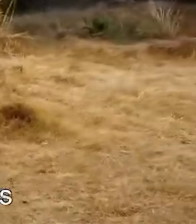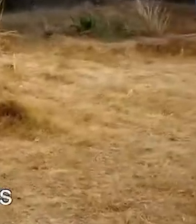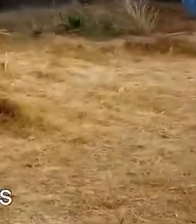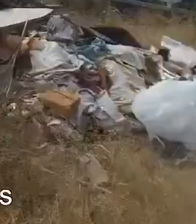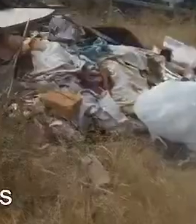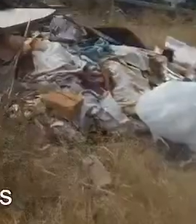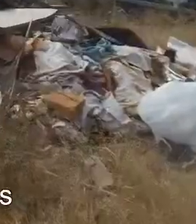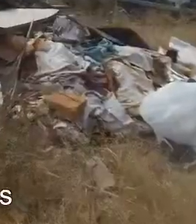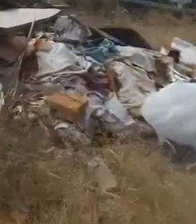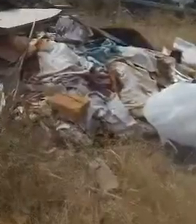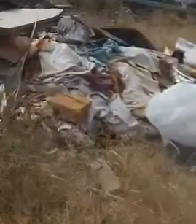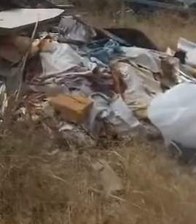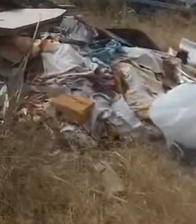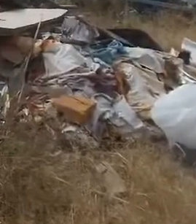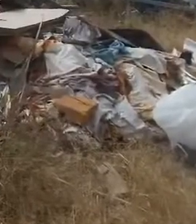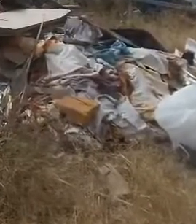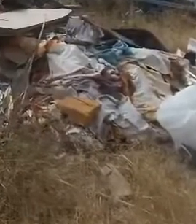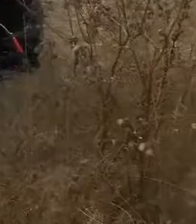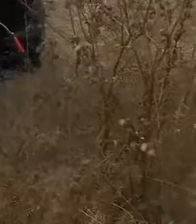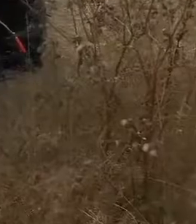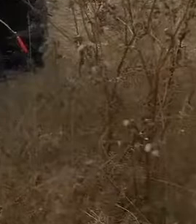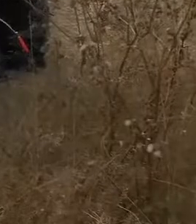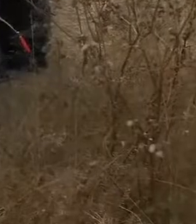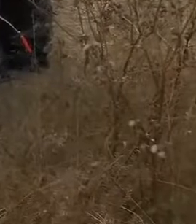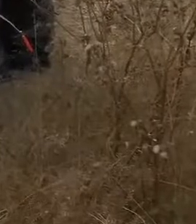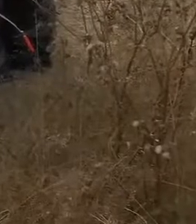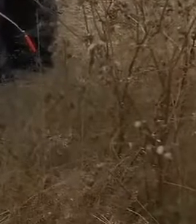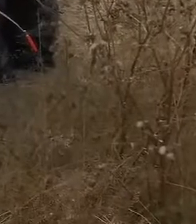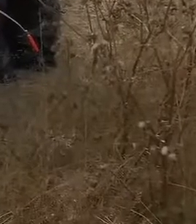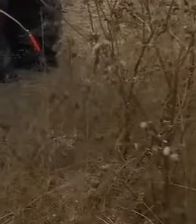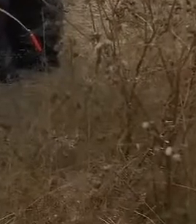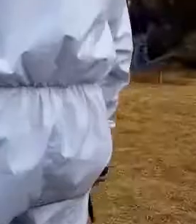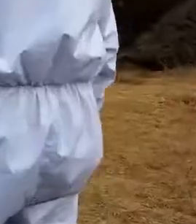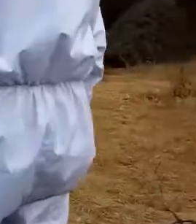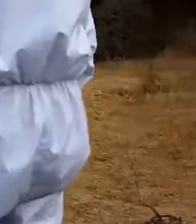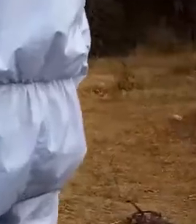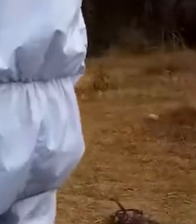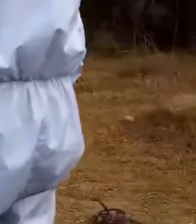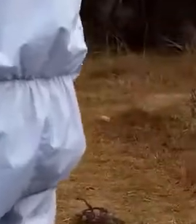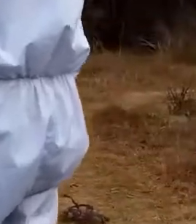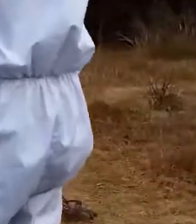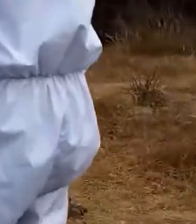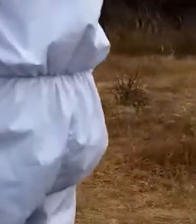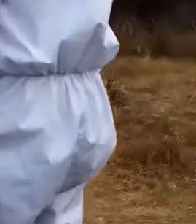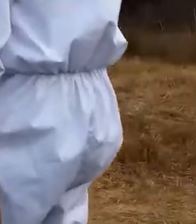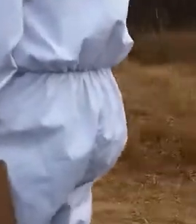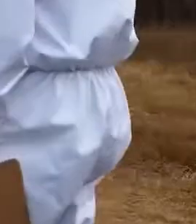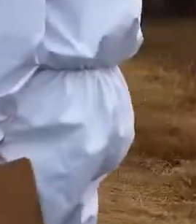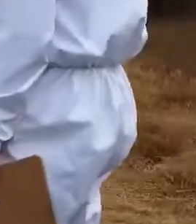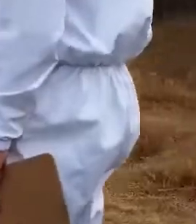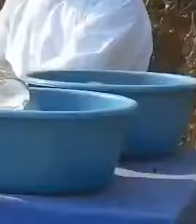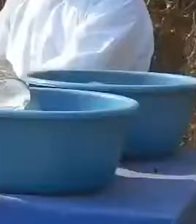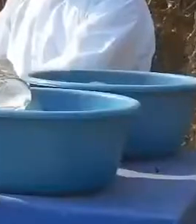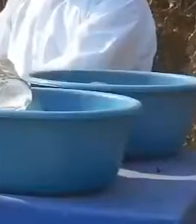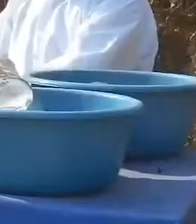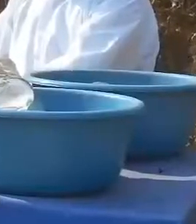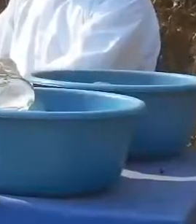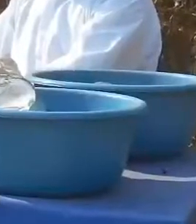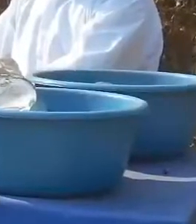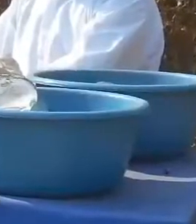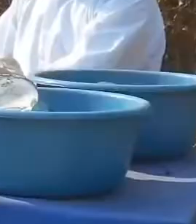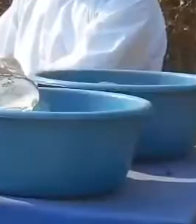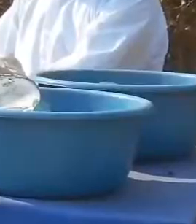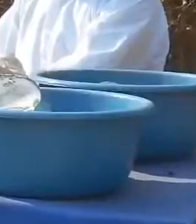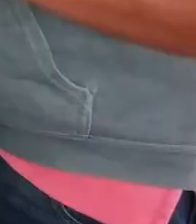son el volumen de residuos sólidos acumulados y su clasificación. También se estudia la presencia de posibles gases y lixiviados para definir el